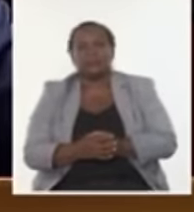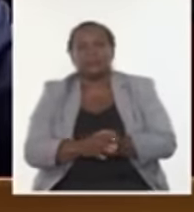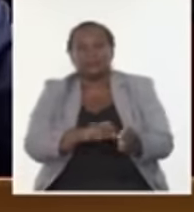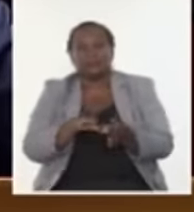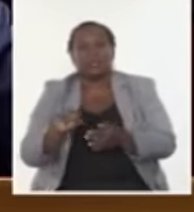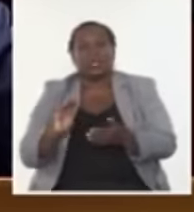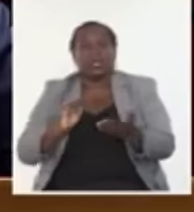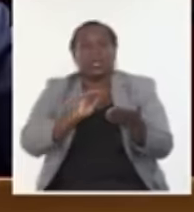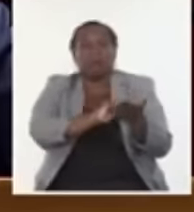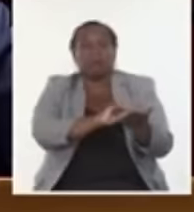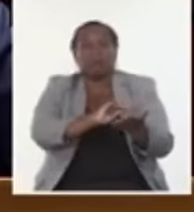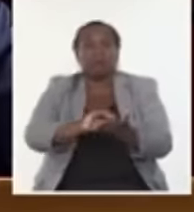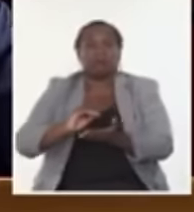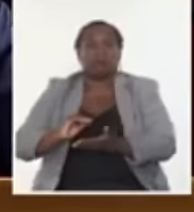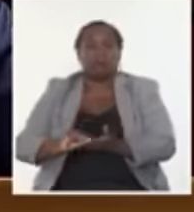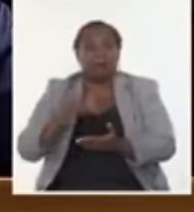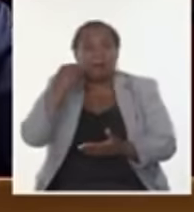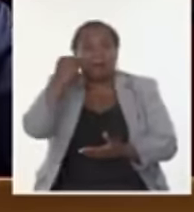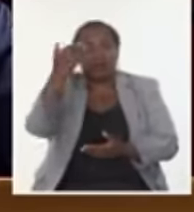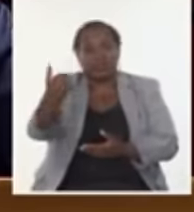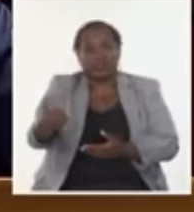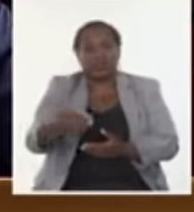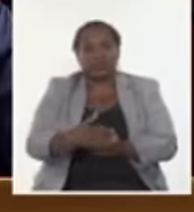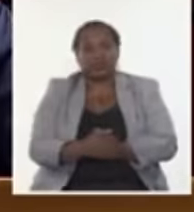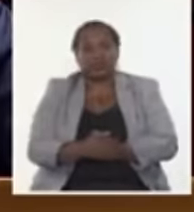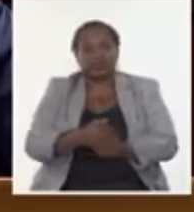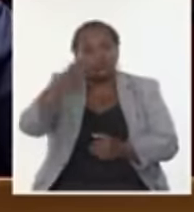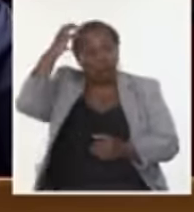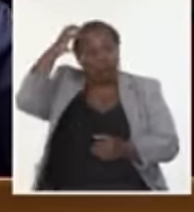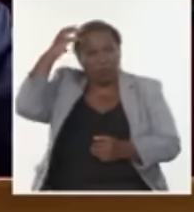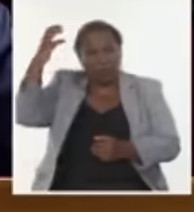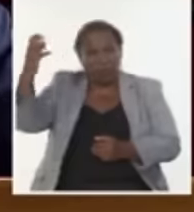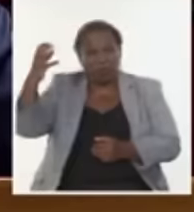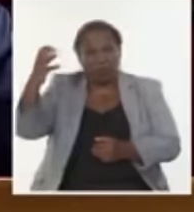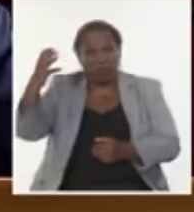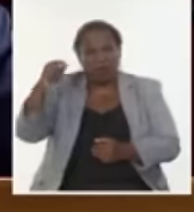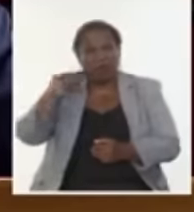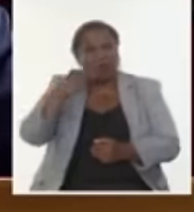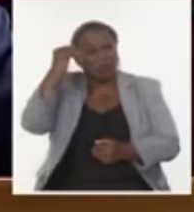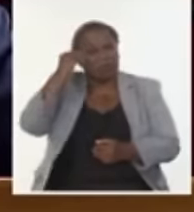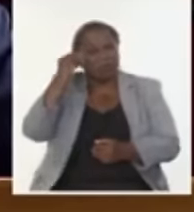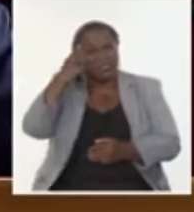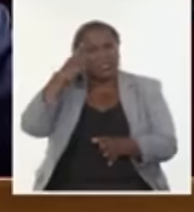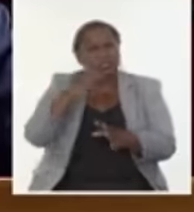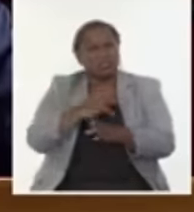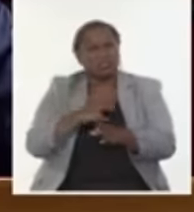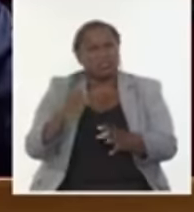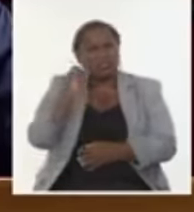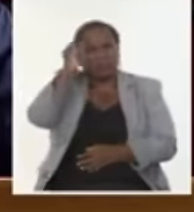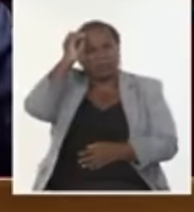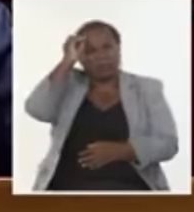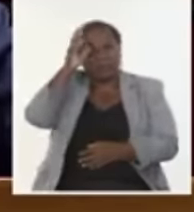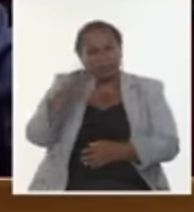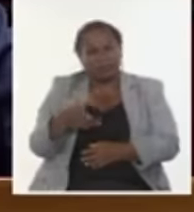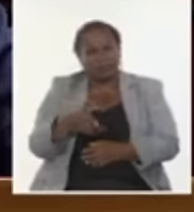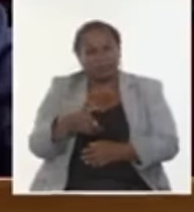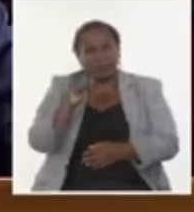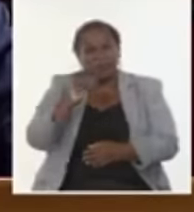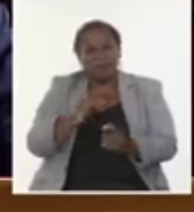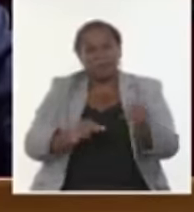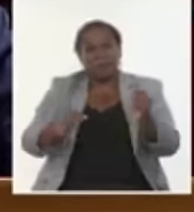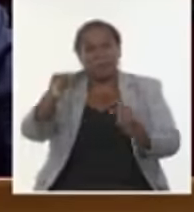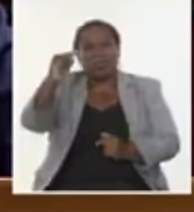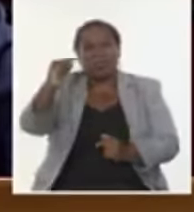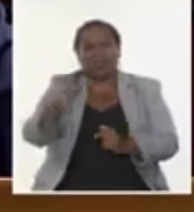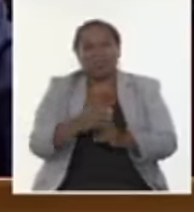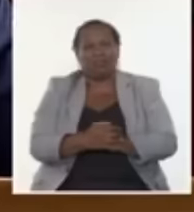implementar las proyecciones de gobierno basado en ciencia e innovación es una prioridad. Y